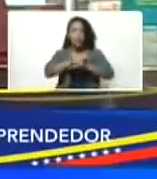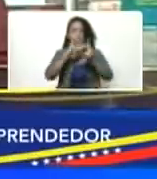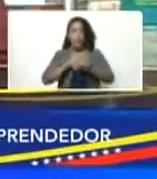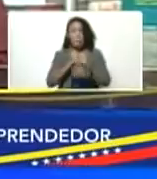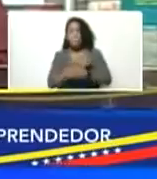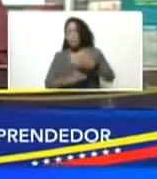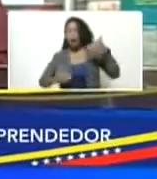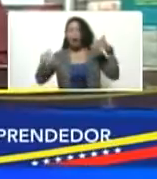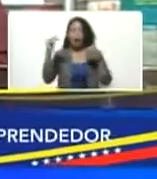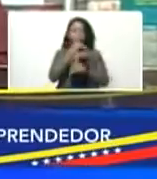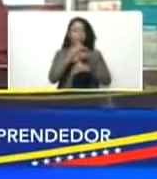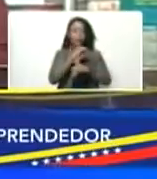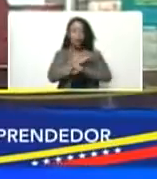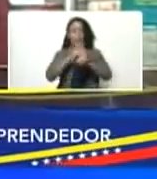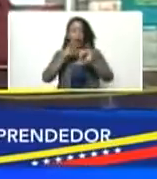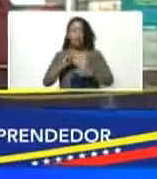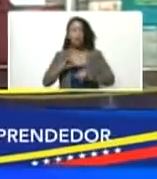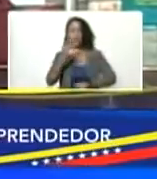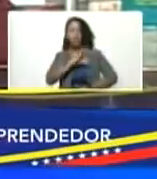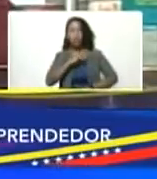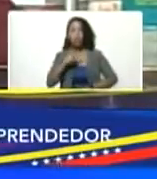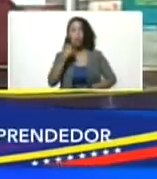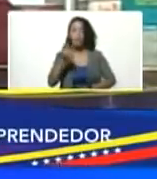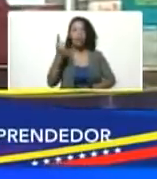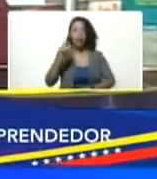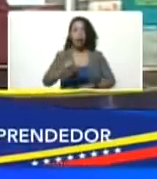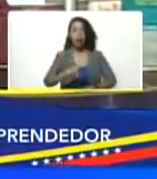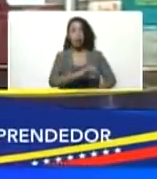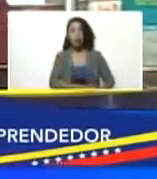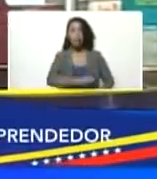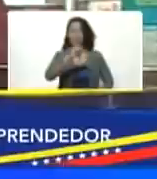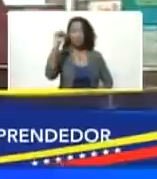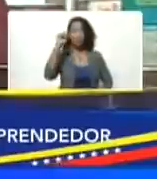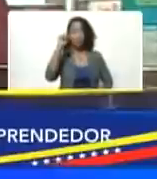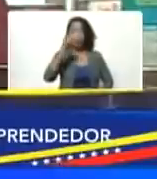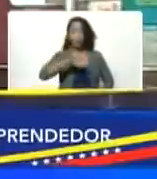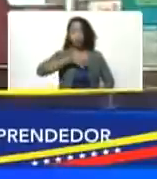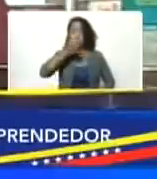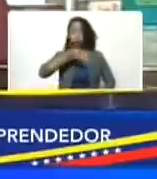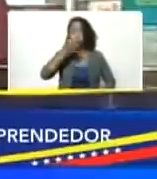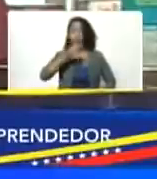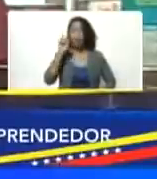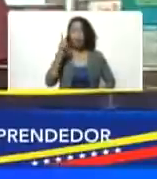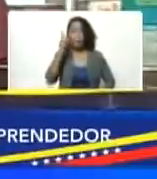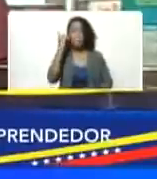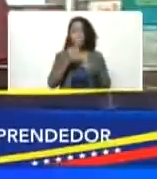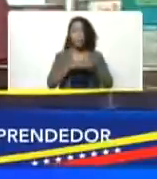máxima felicidad social, como dijera el Libertador en el discurso de Angostura ya en